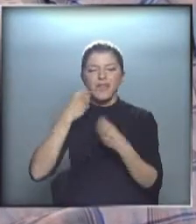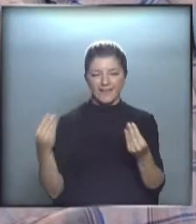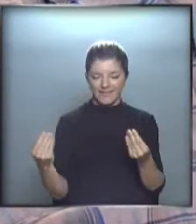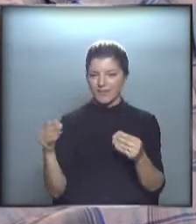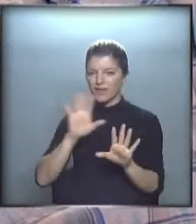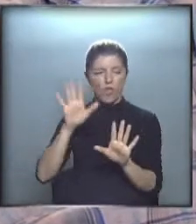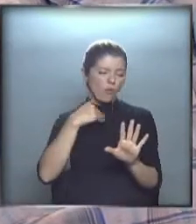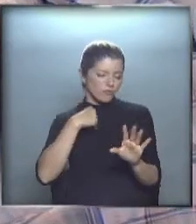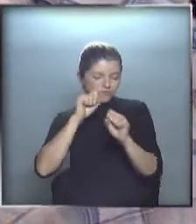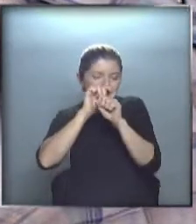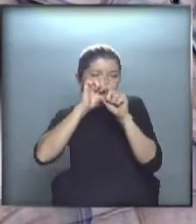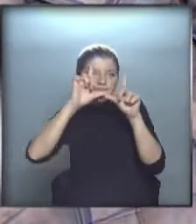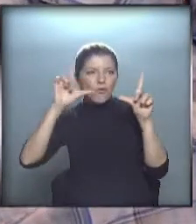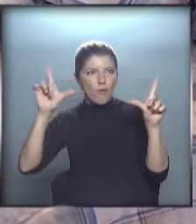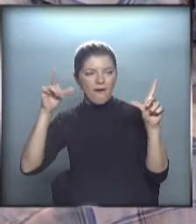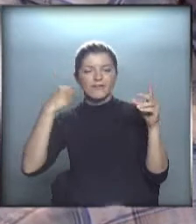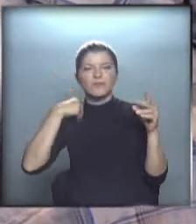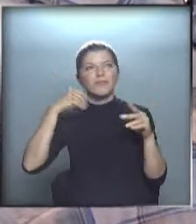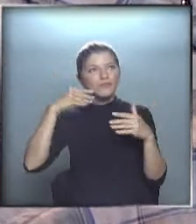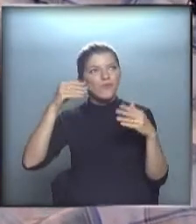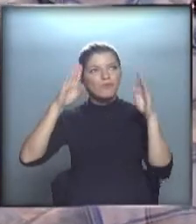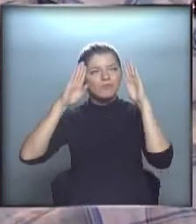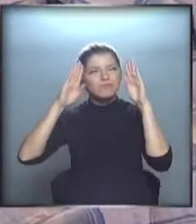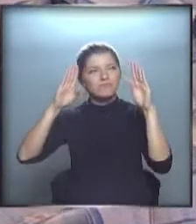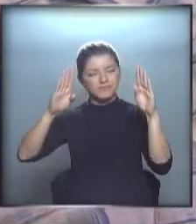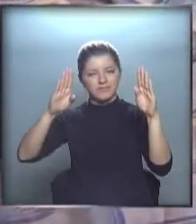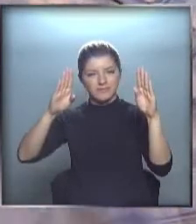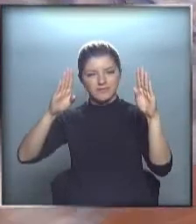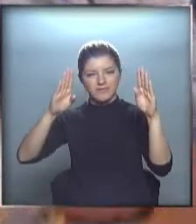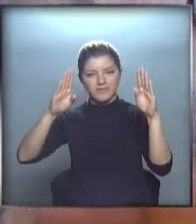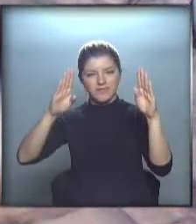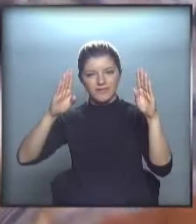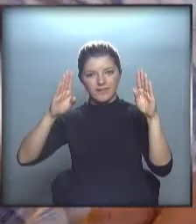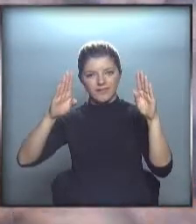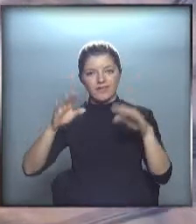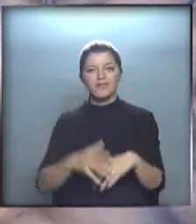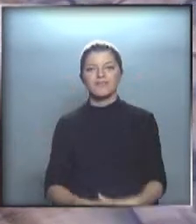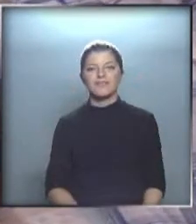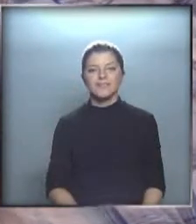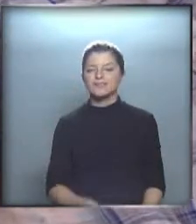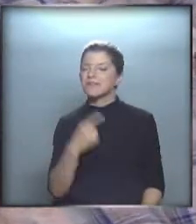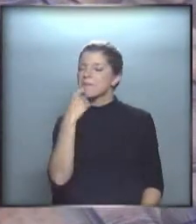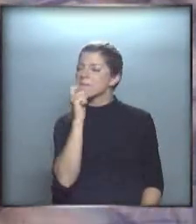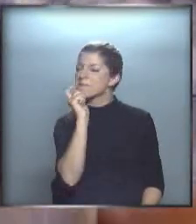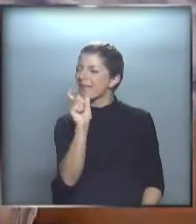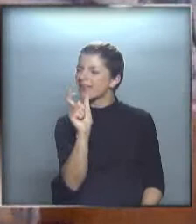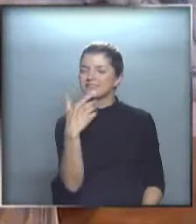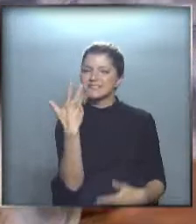yo. Uh-huh. Como que quiero tener... ¿Cómo es? ¿Cómo es que se dice?